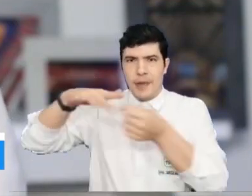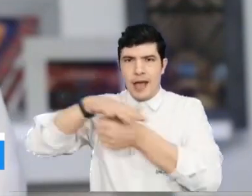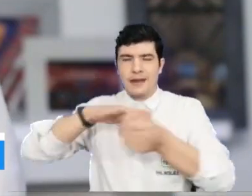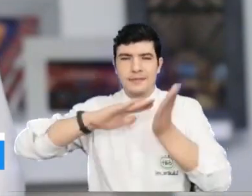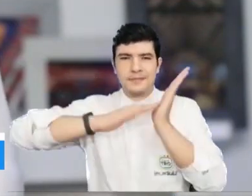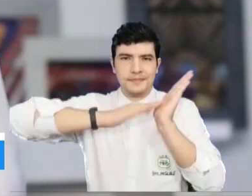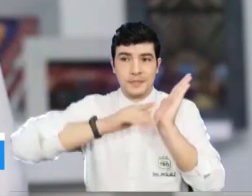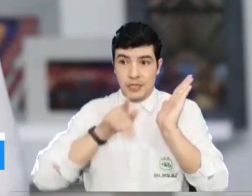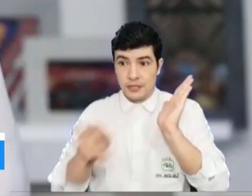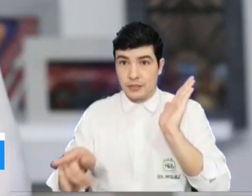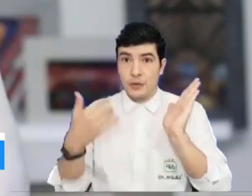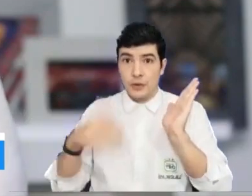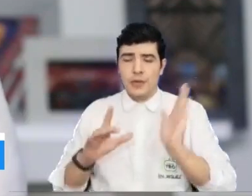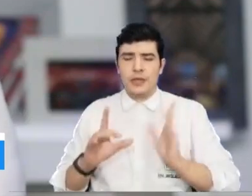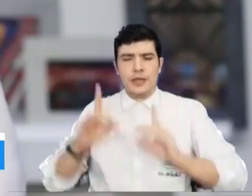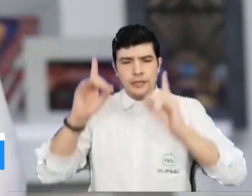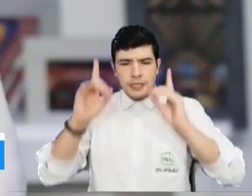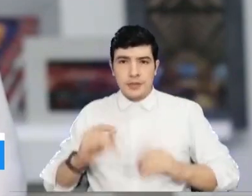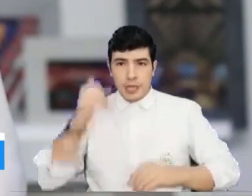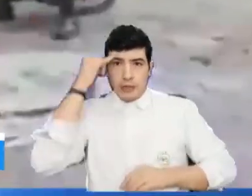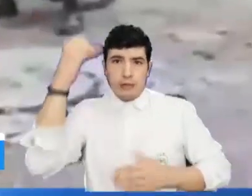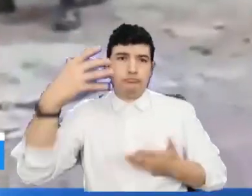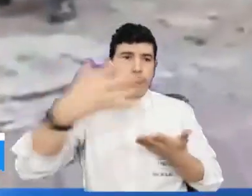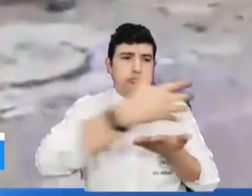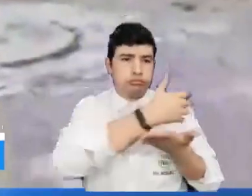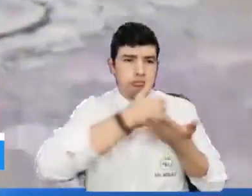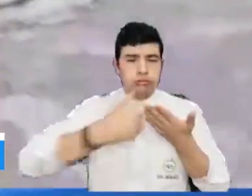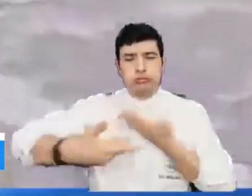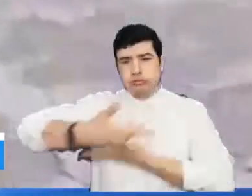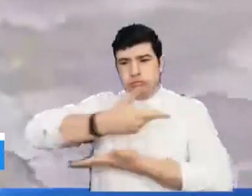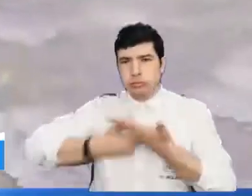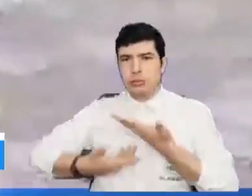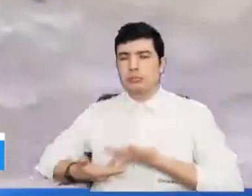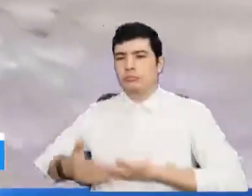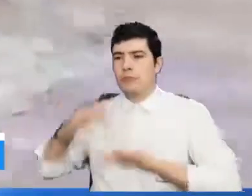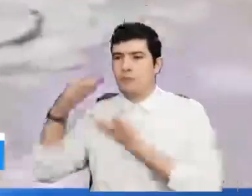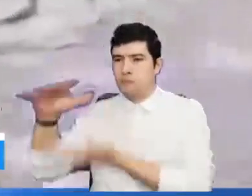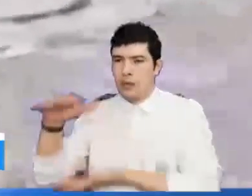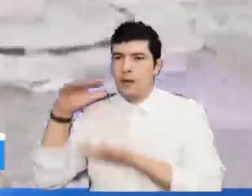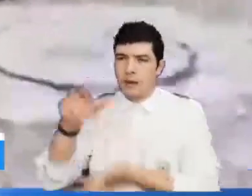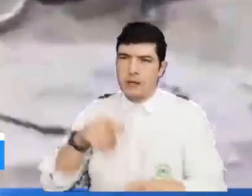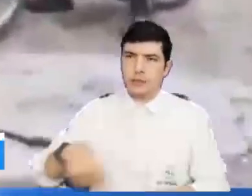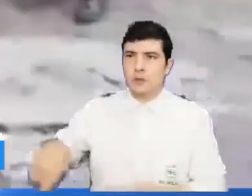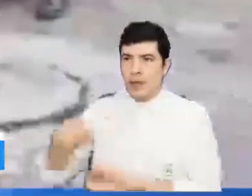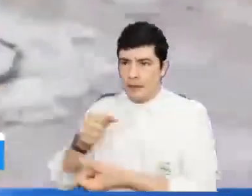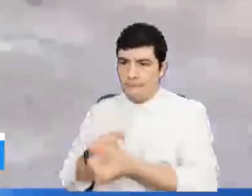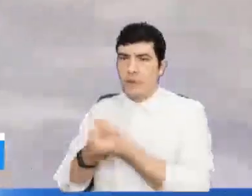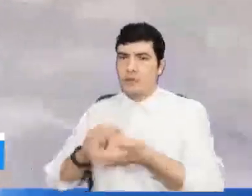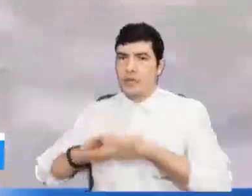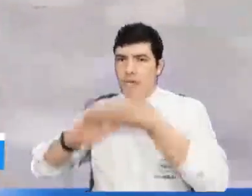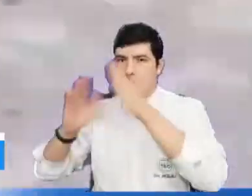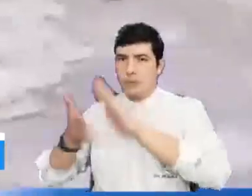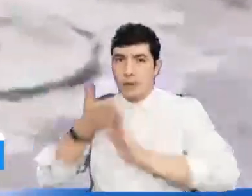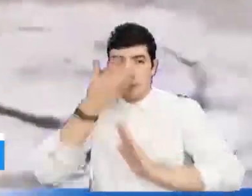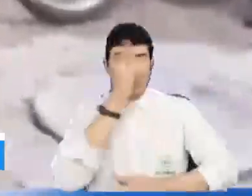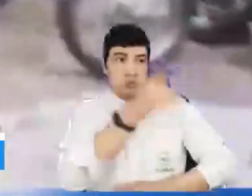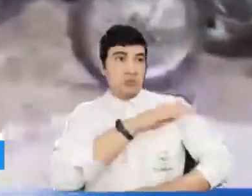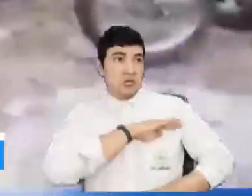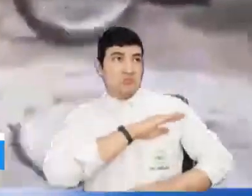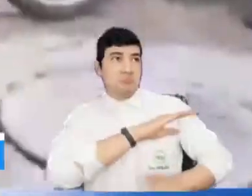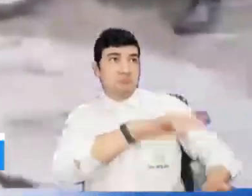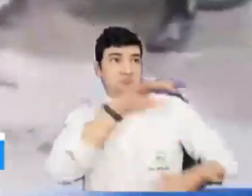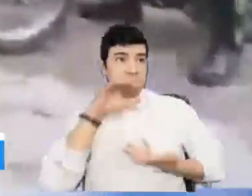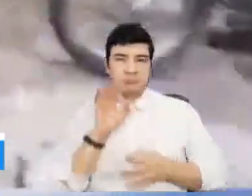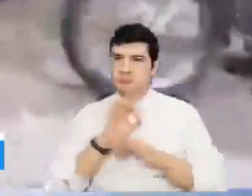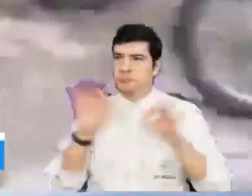su iniciativa recoger mercados para su comunidad, ya que desde la alcaldía municipal no le ha llegado ningún tipo de ayudas.